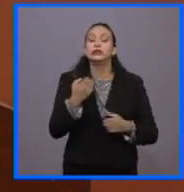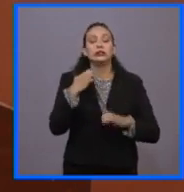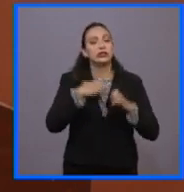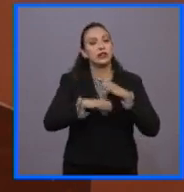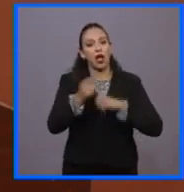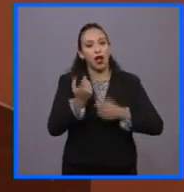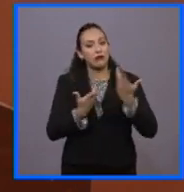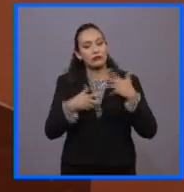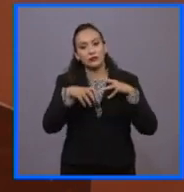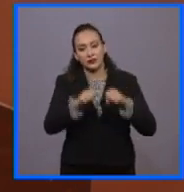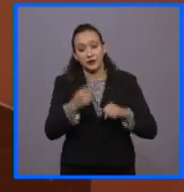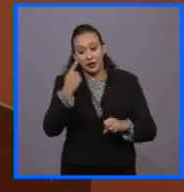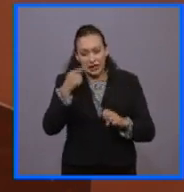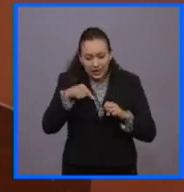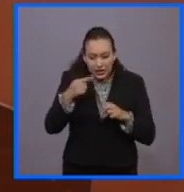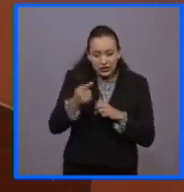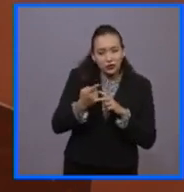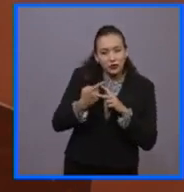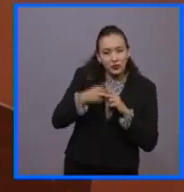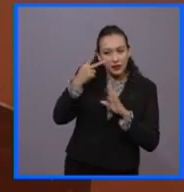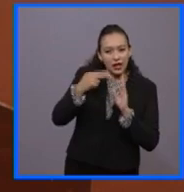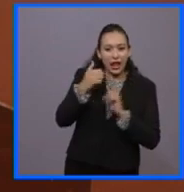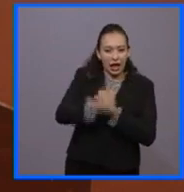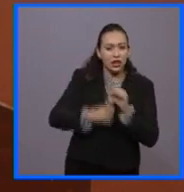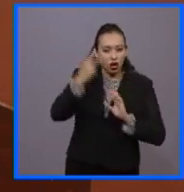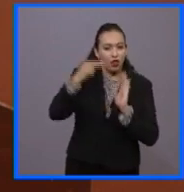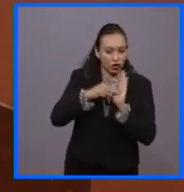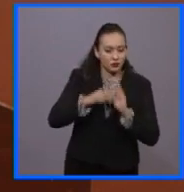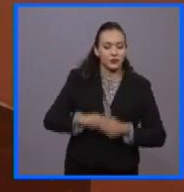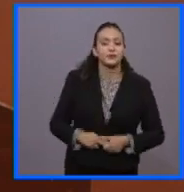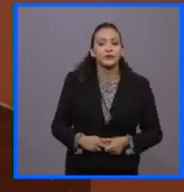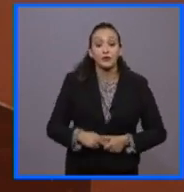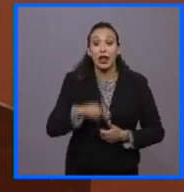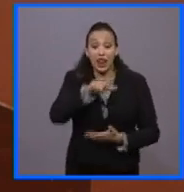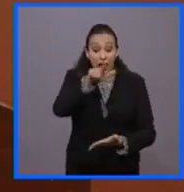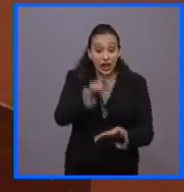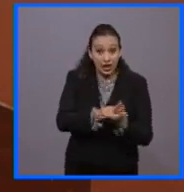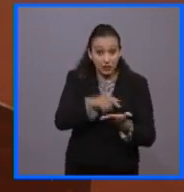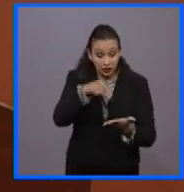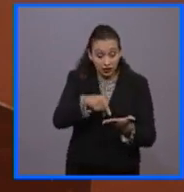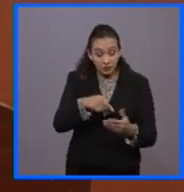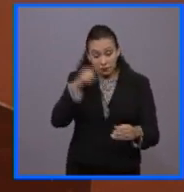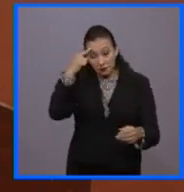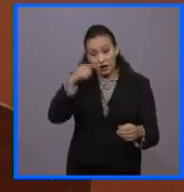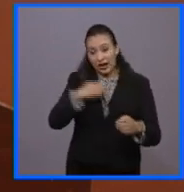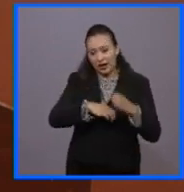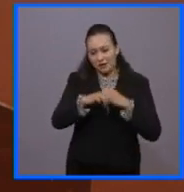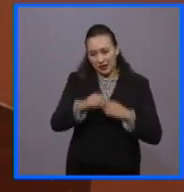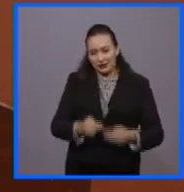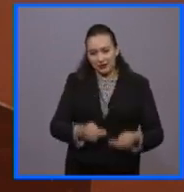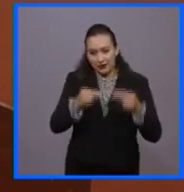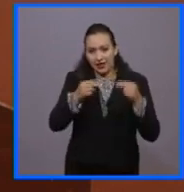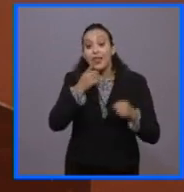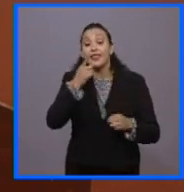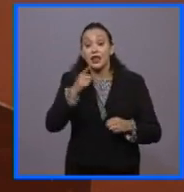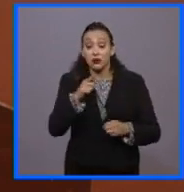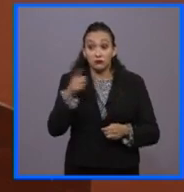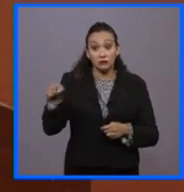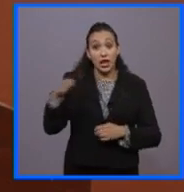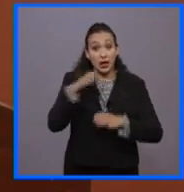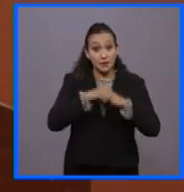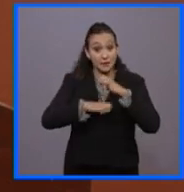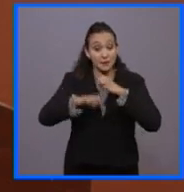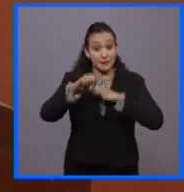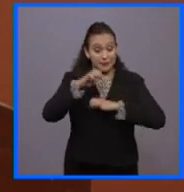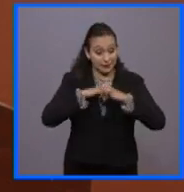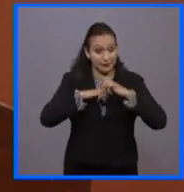su creación en el año 2000, la Ley de Concursos Mercantiles dejó en claro que el papel de las empresas en la